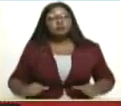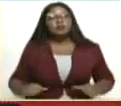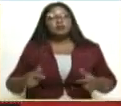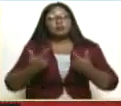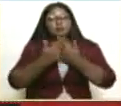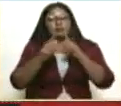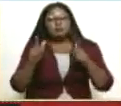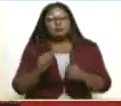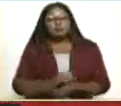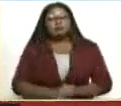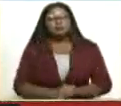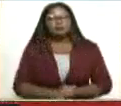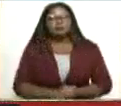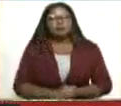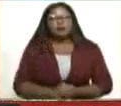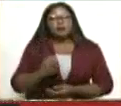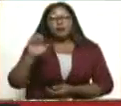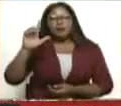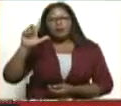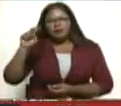León.